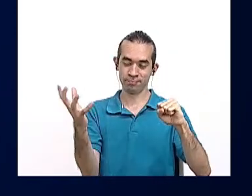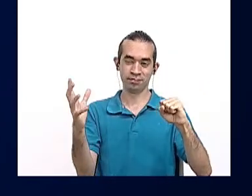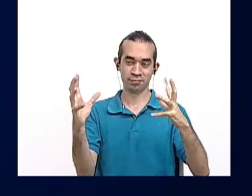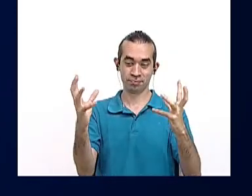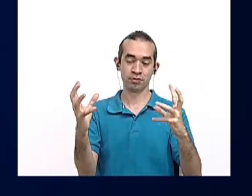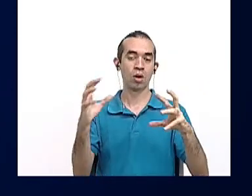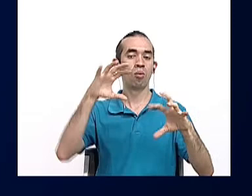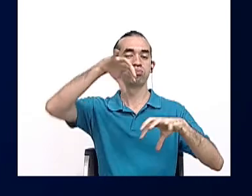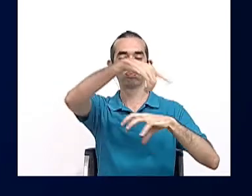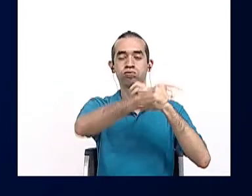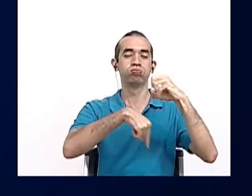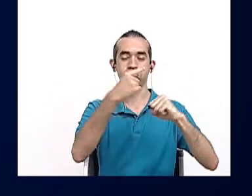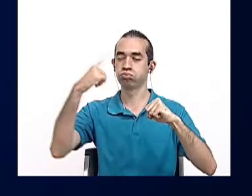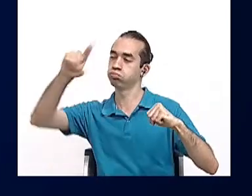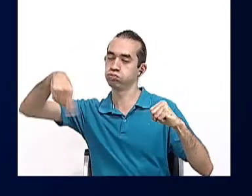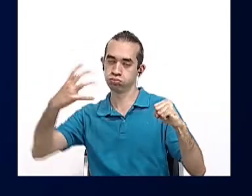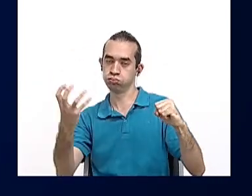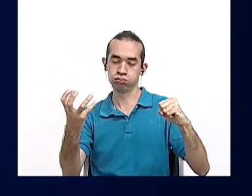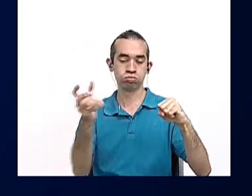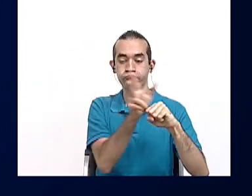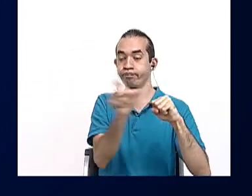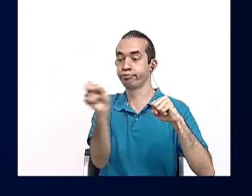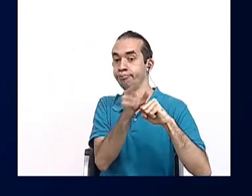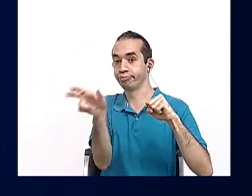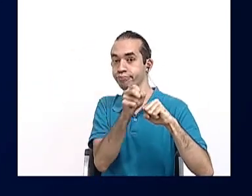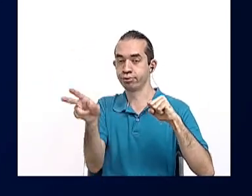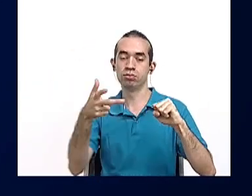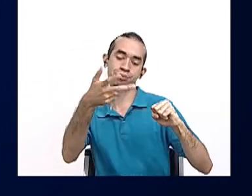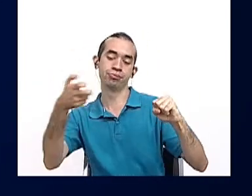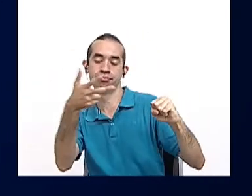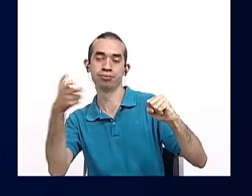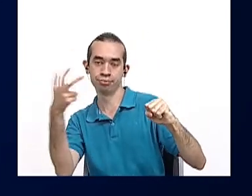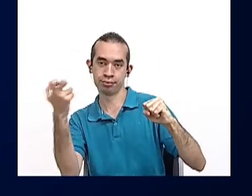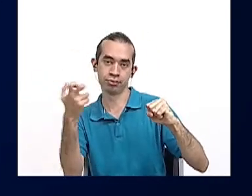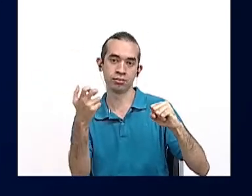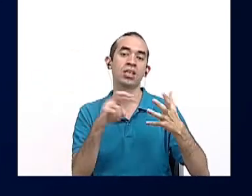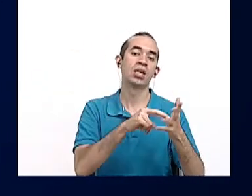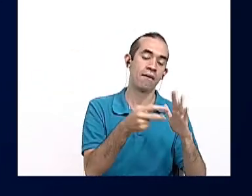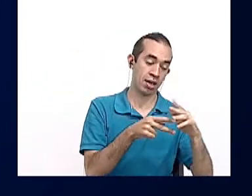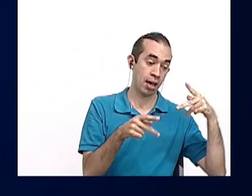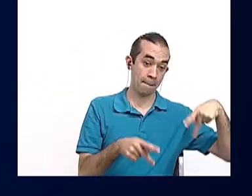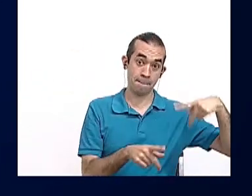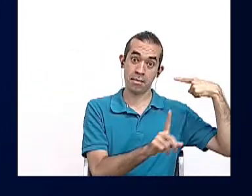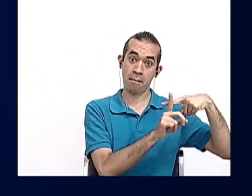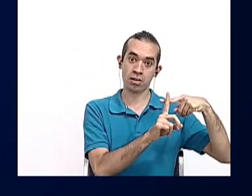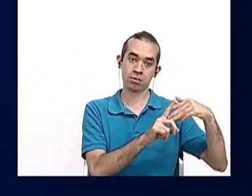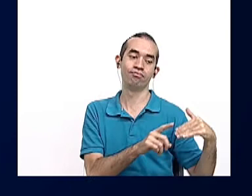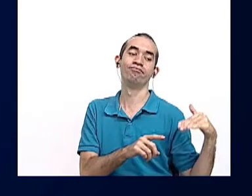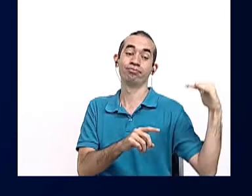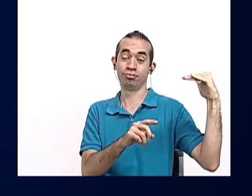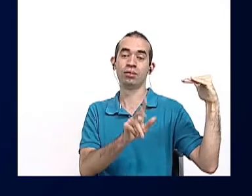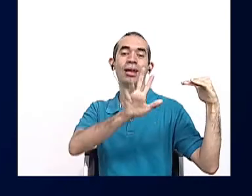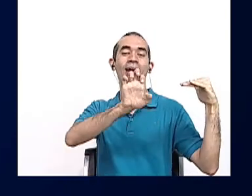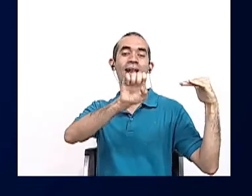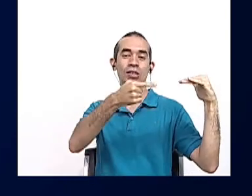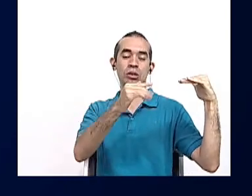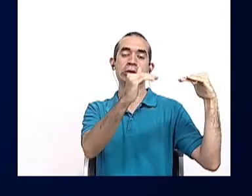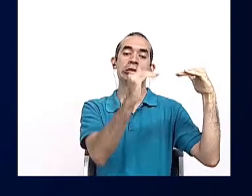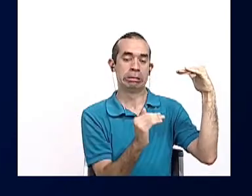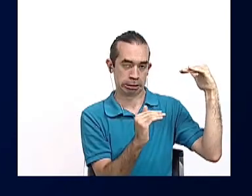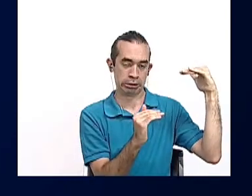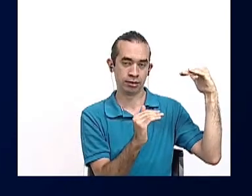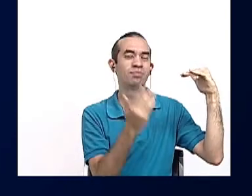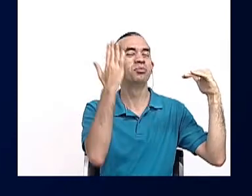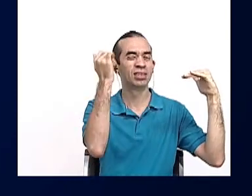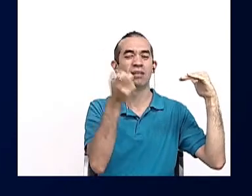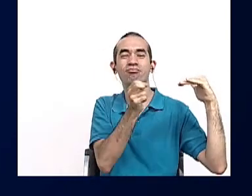sus electrones. Le quedaron, por ejemplo, 3 protones más con respecto a la cantidad de electrones que tenía cuando